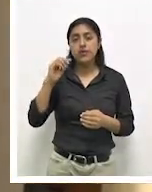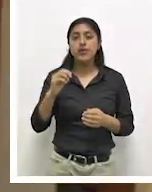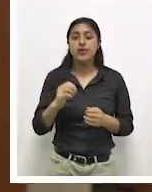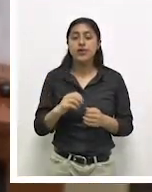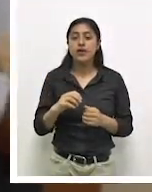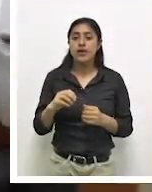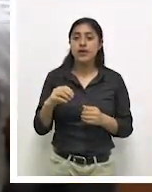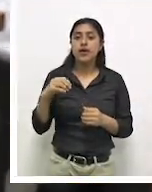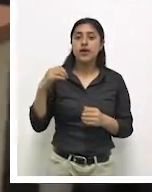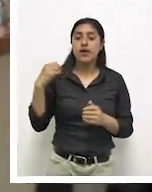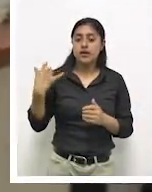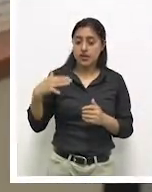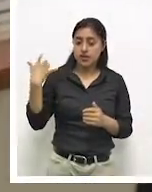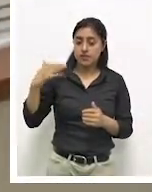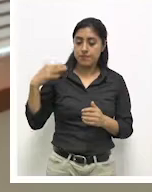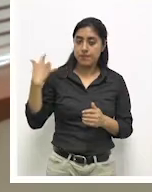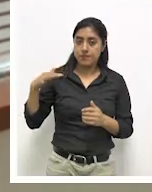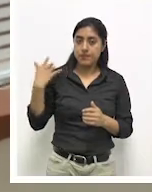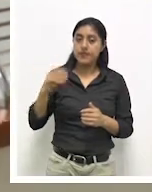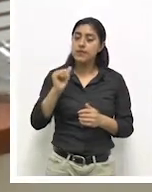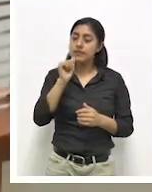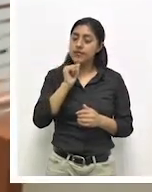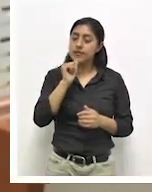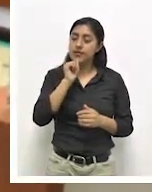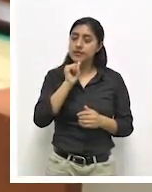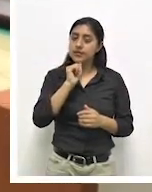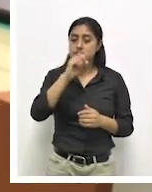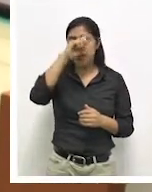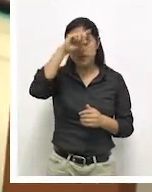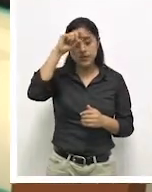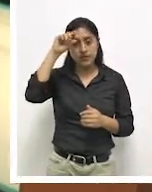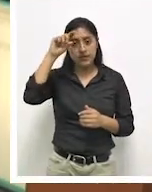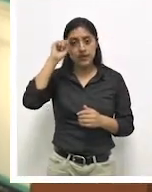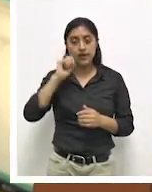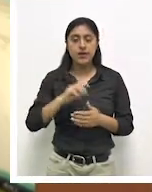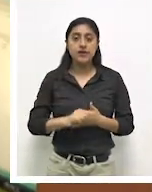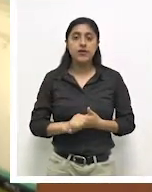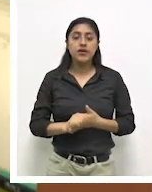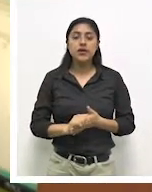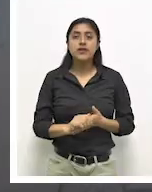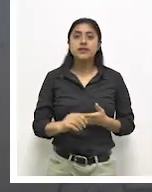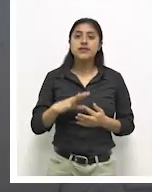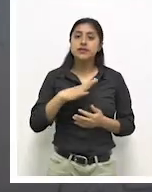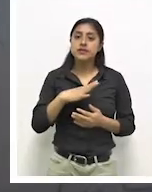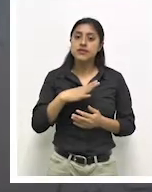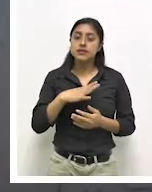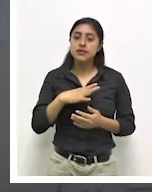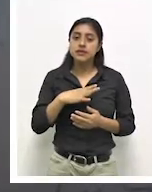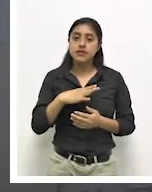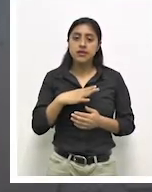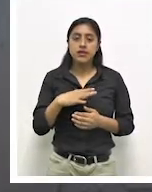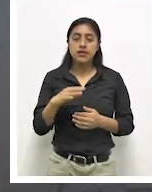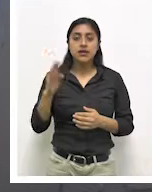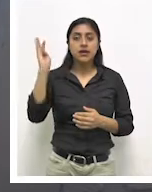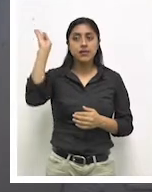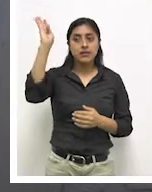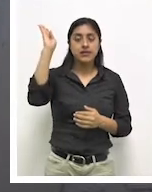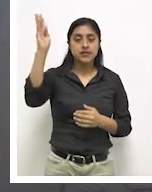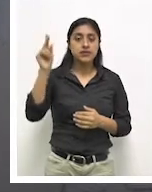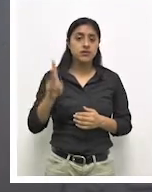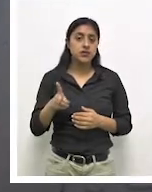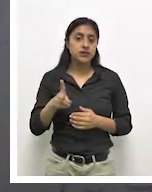los aspectos y habilidades que los operadores deben poseer, recientemente el personal de esta área fue capacitado en